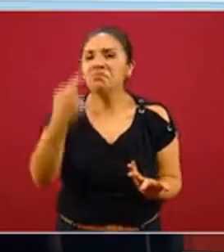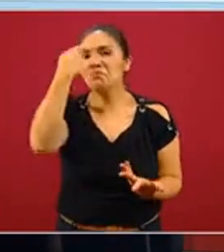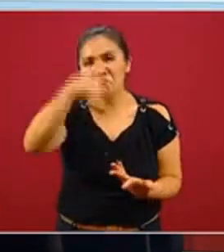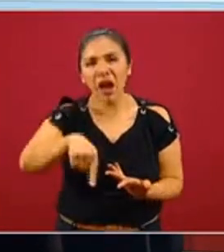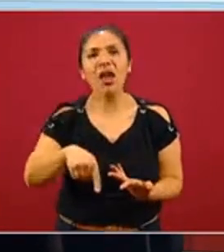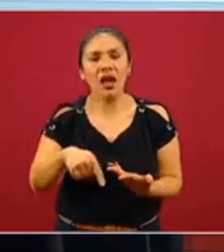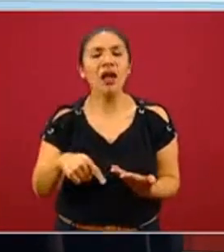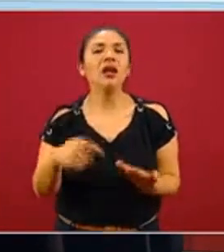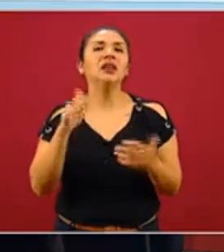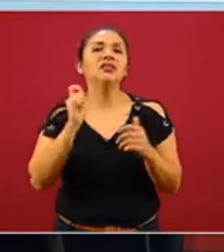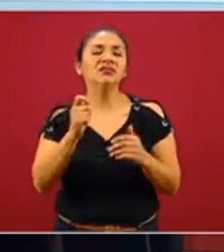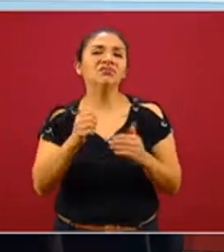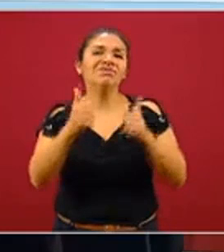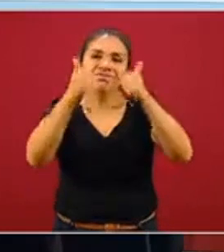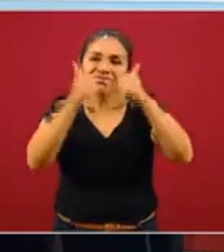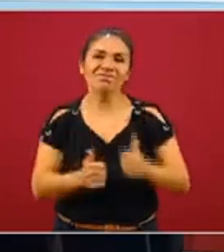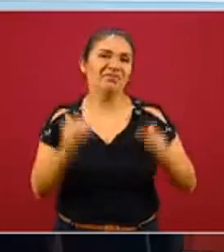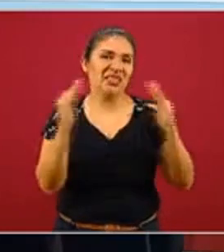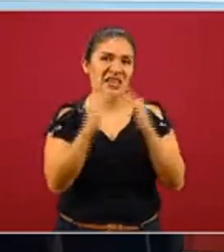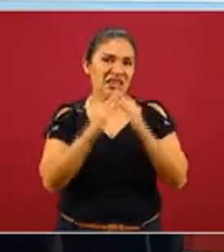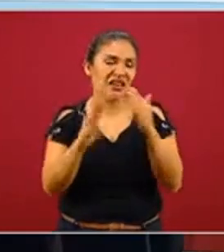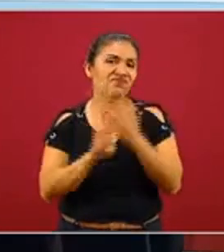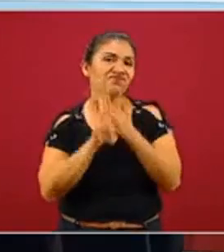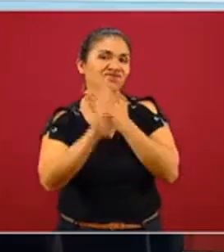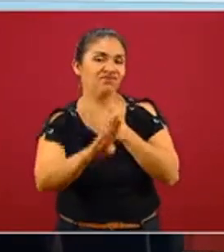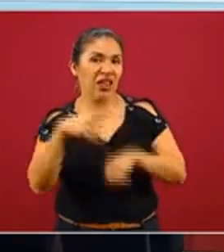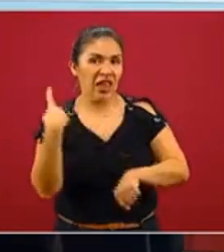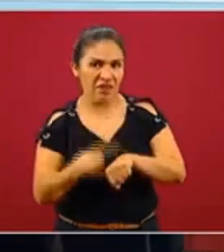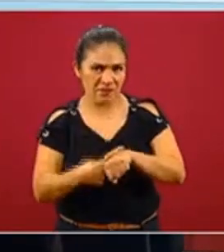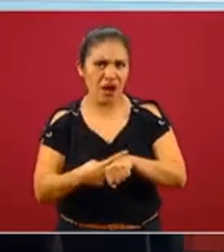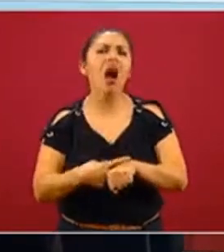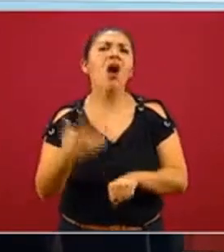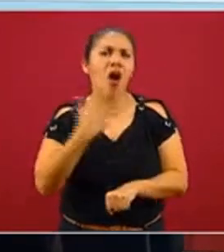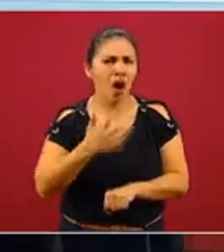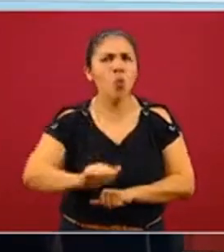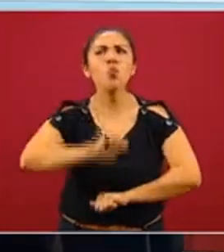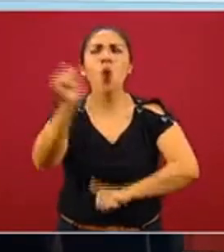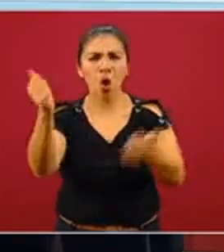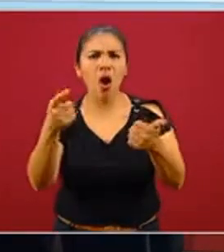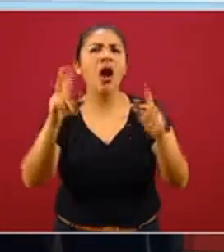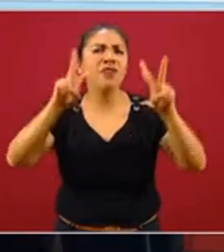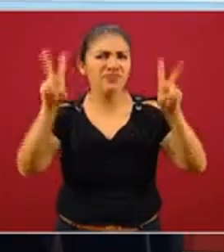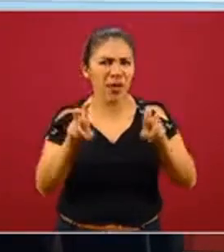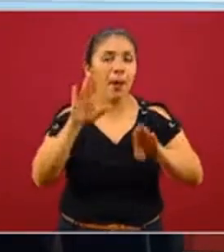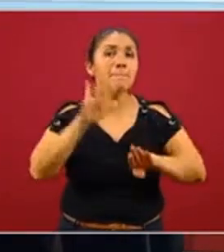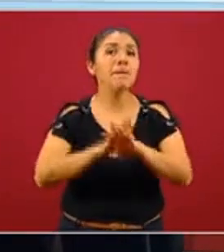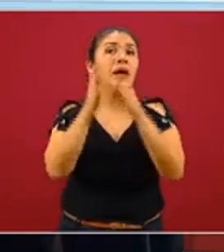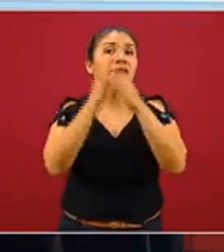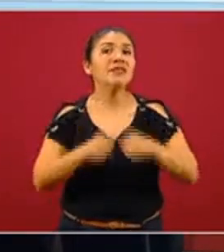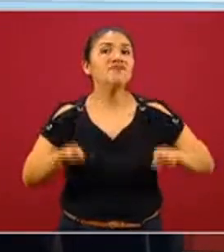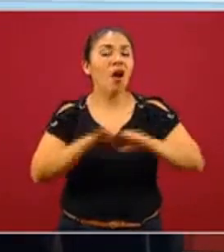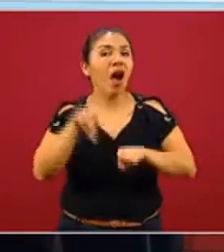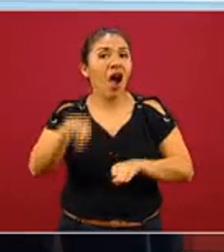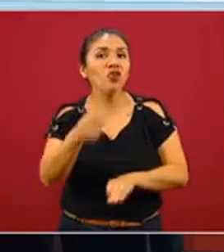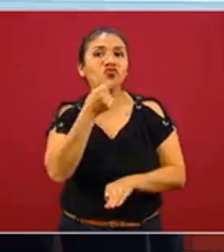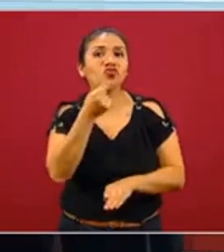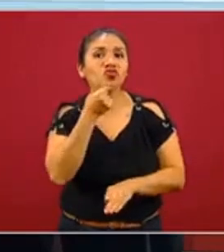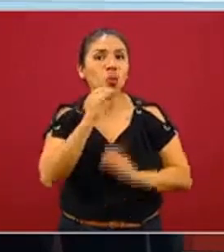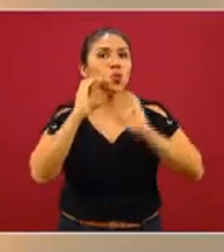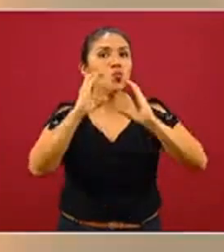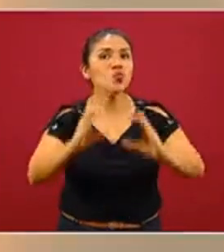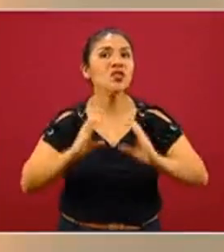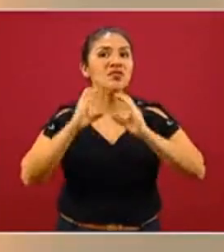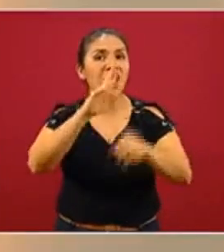la contención de esta pandemia. Lo han hecho ya en otros temas de salud pública, son los principales impulsores del cuidado al medio